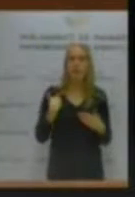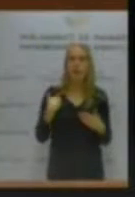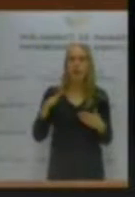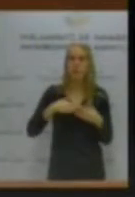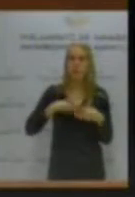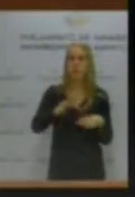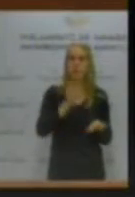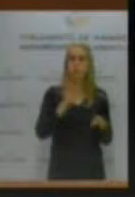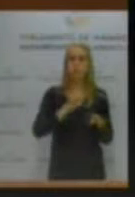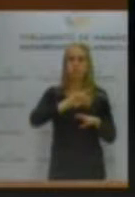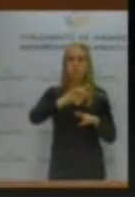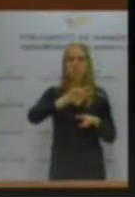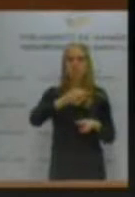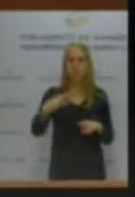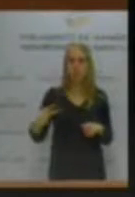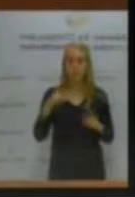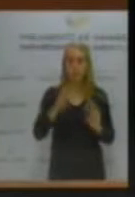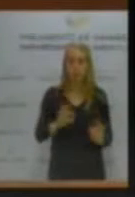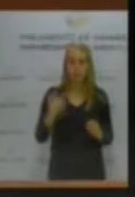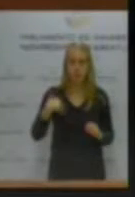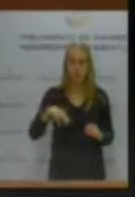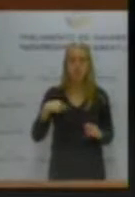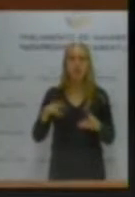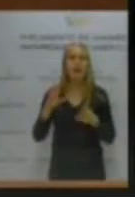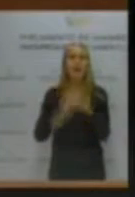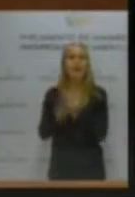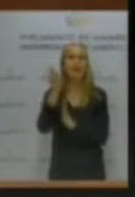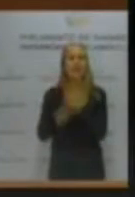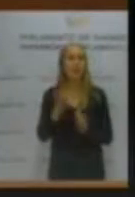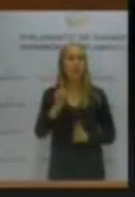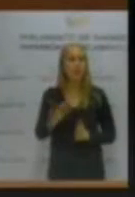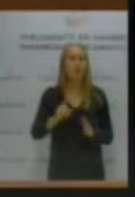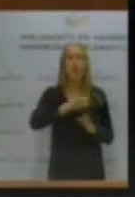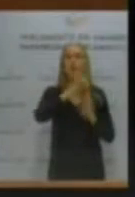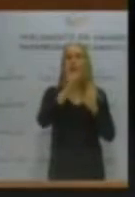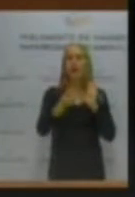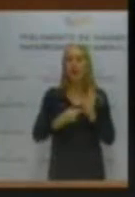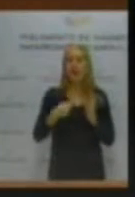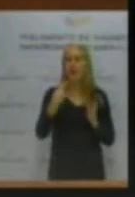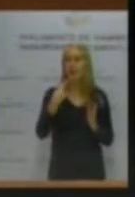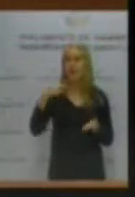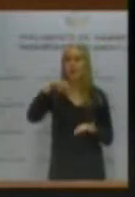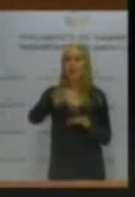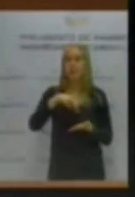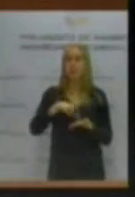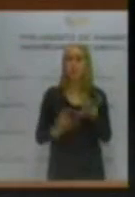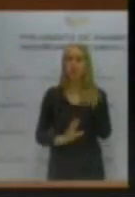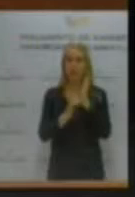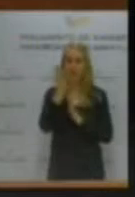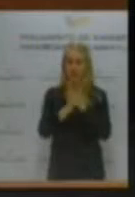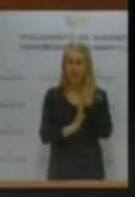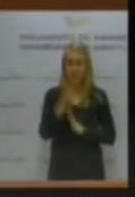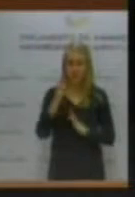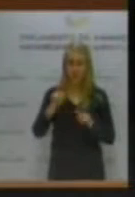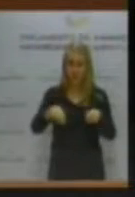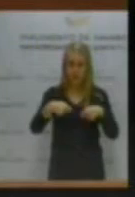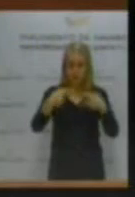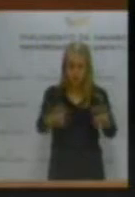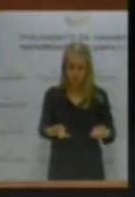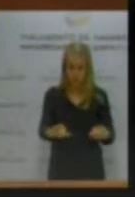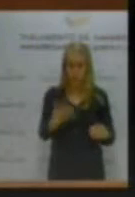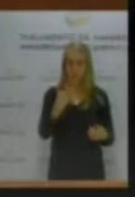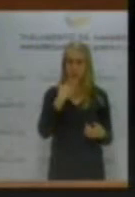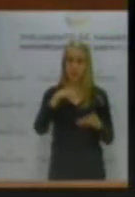como era la no incineración. La ley contempla un impuesto a la incineración de residuos cuando el plan